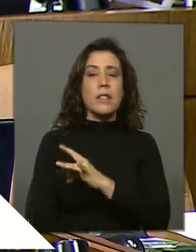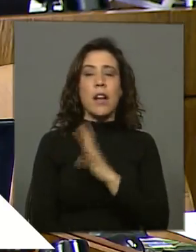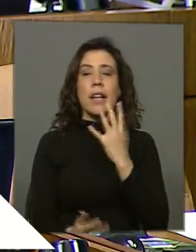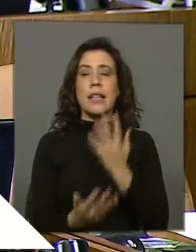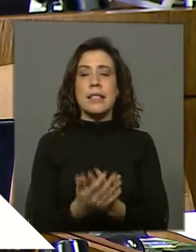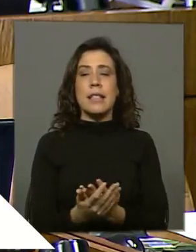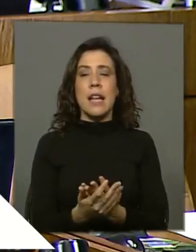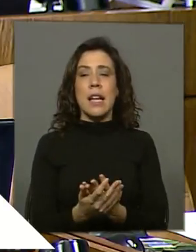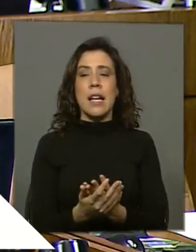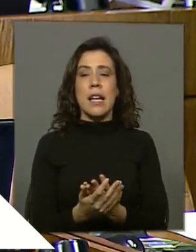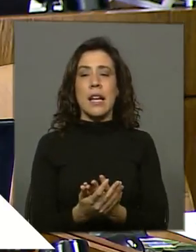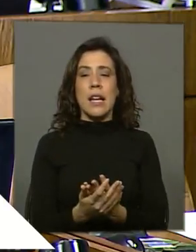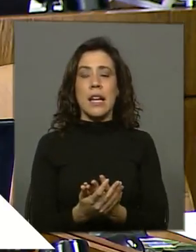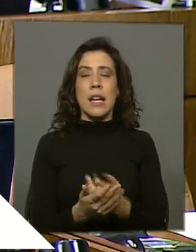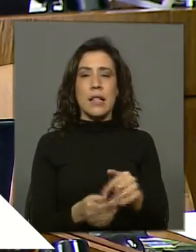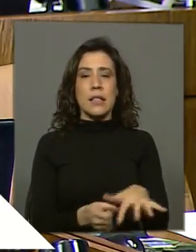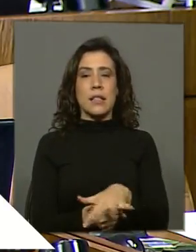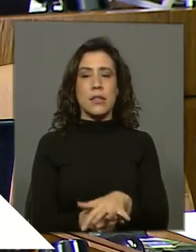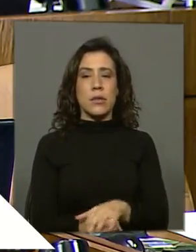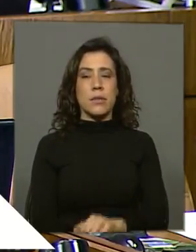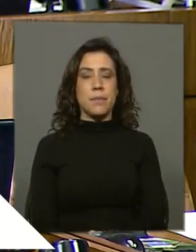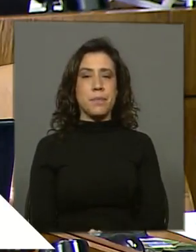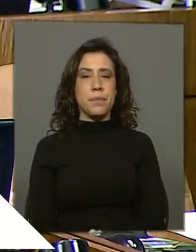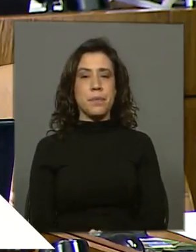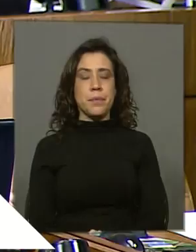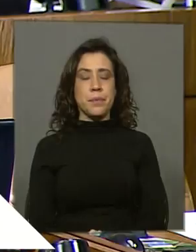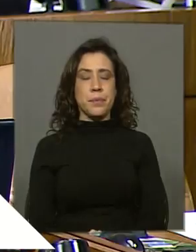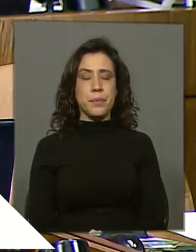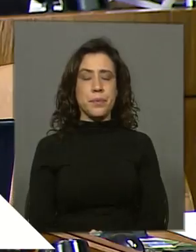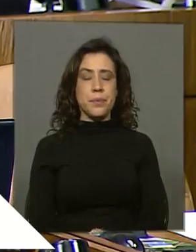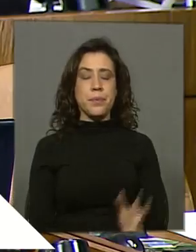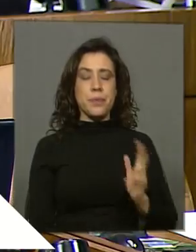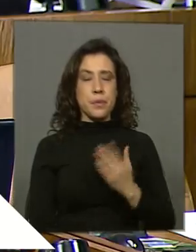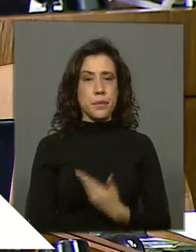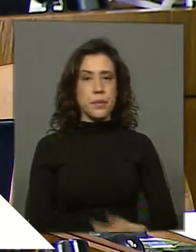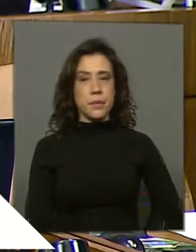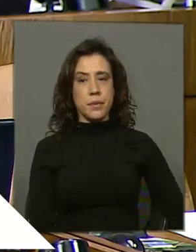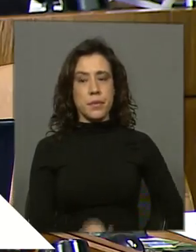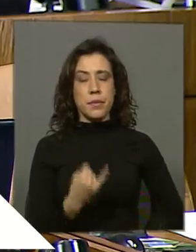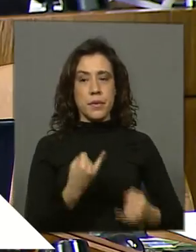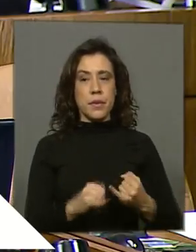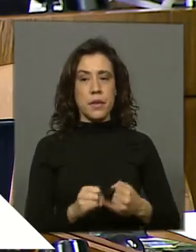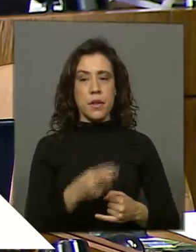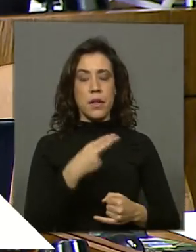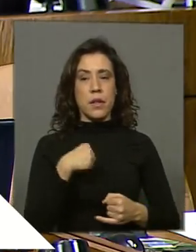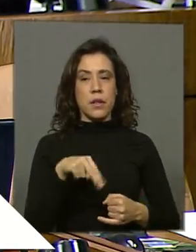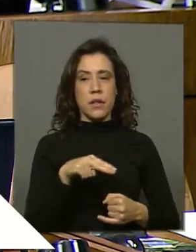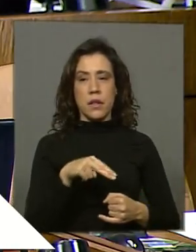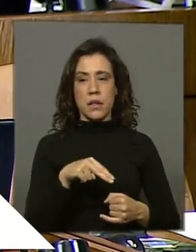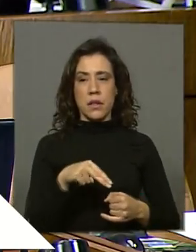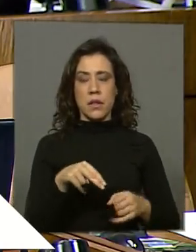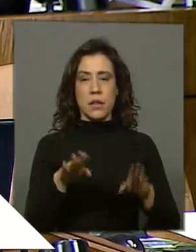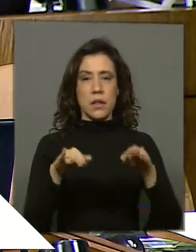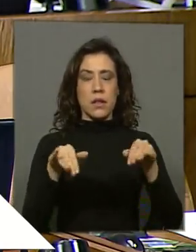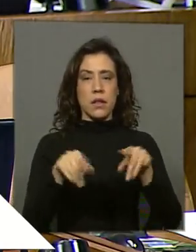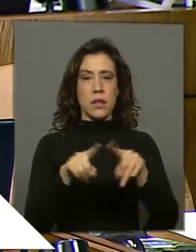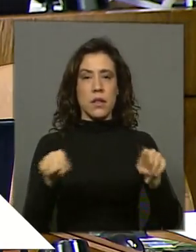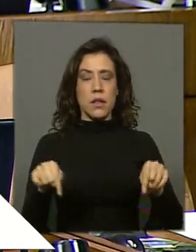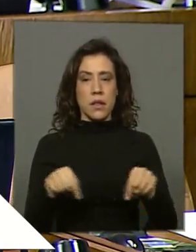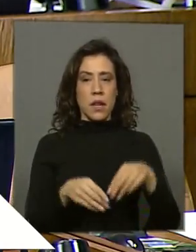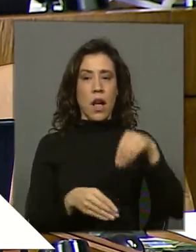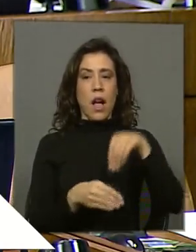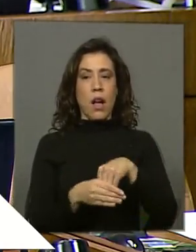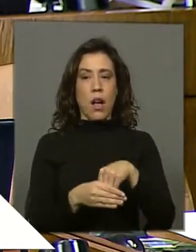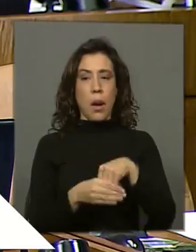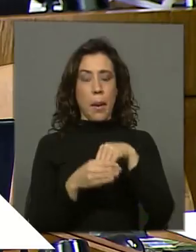en nuestra en esta situación en conclusión señor presidente nosotros llamamos a la sala a votar